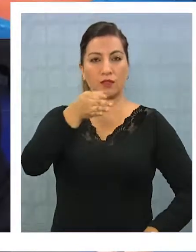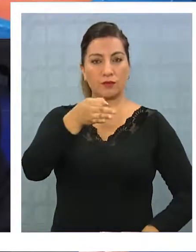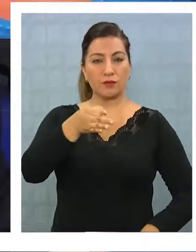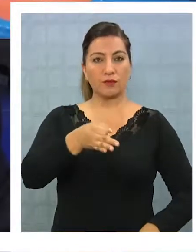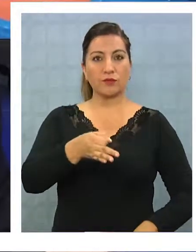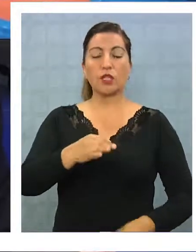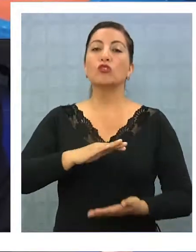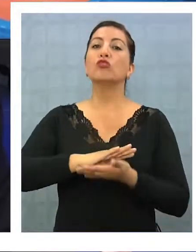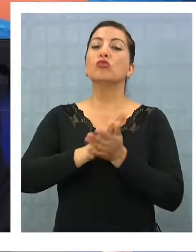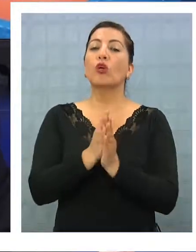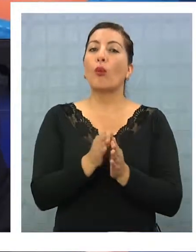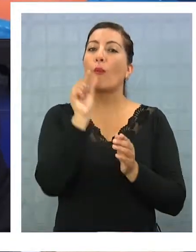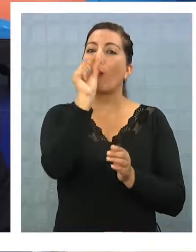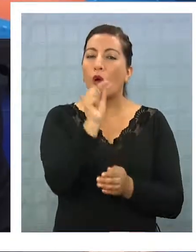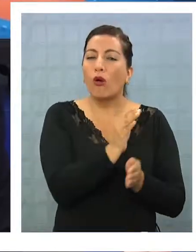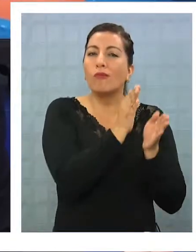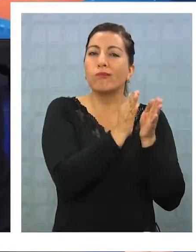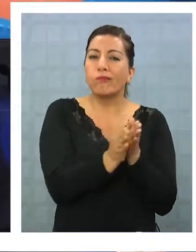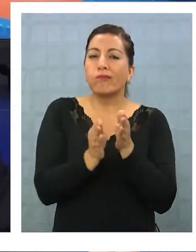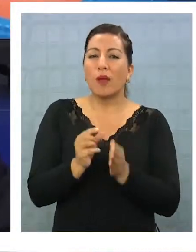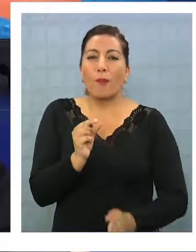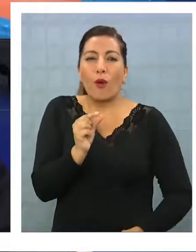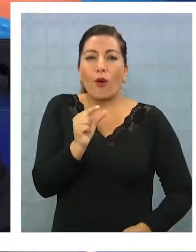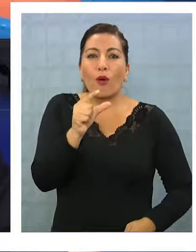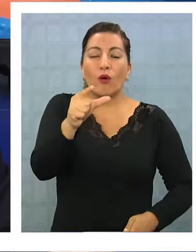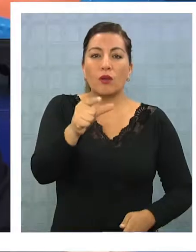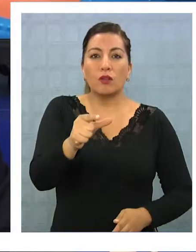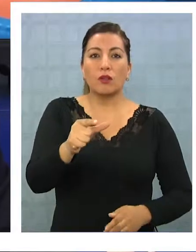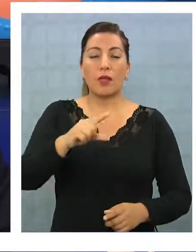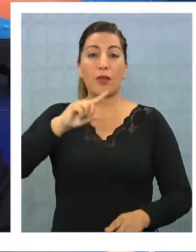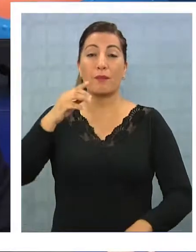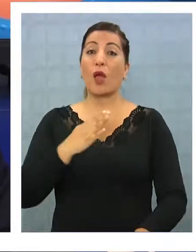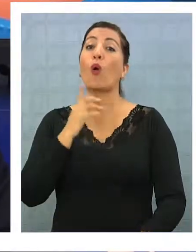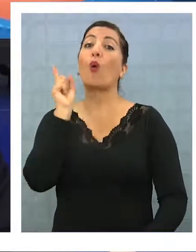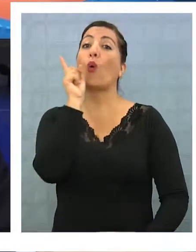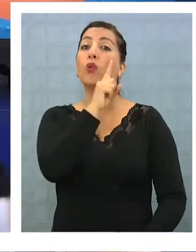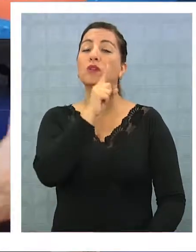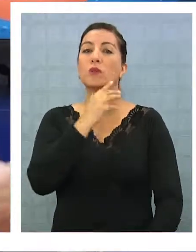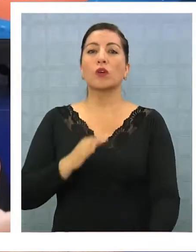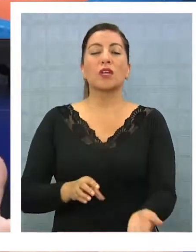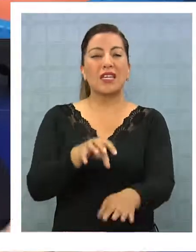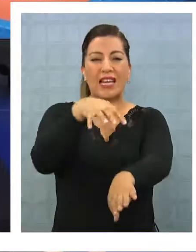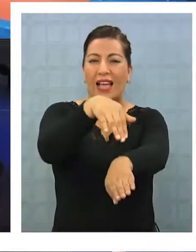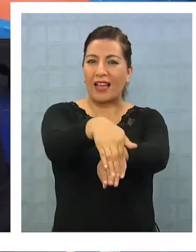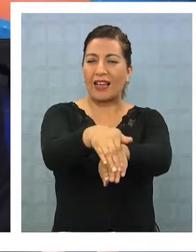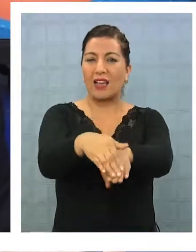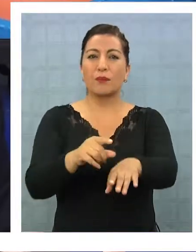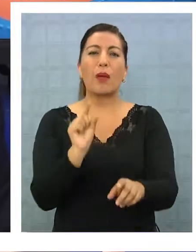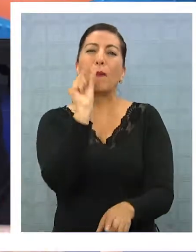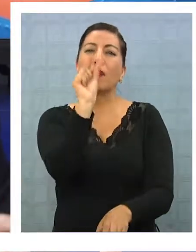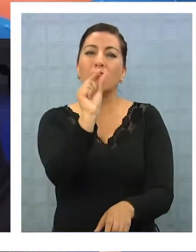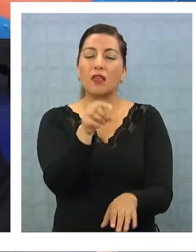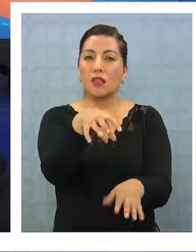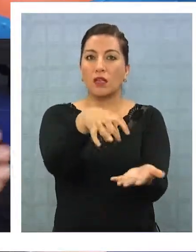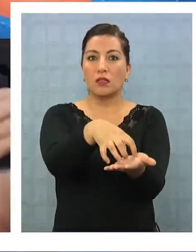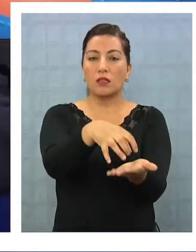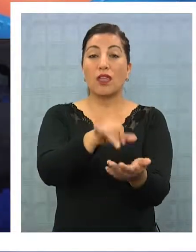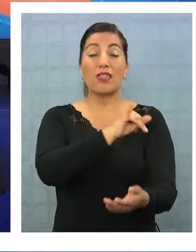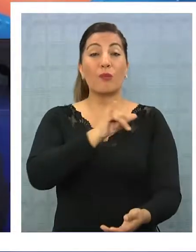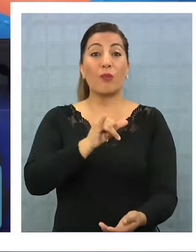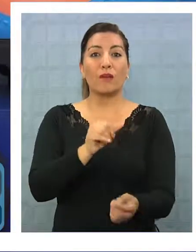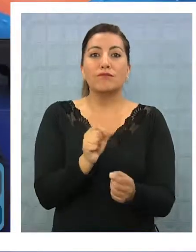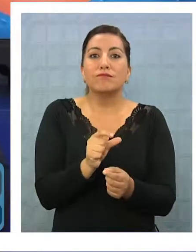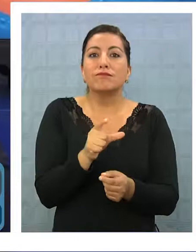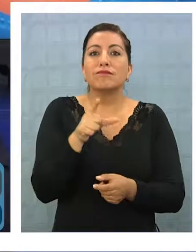muy parcialmente, vamos a partir por la región más austral del país, que es pequeña, digamos, y luego vamos a ir